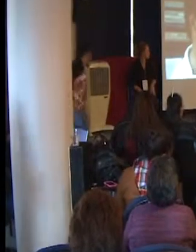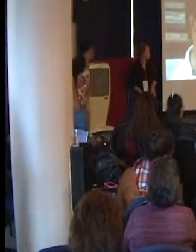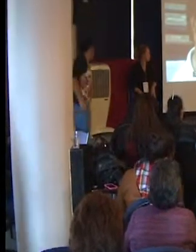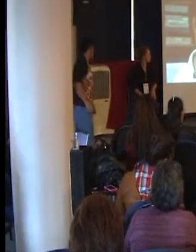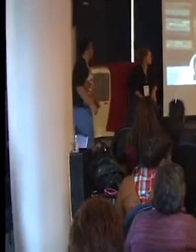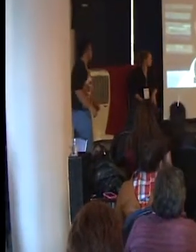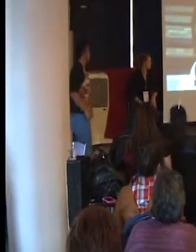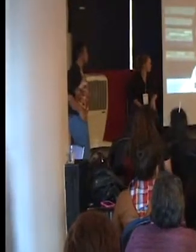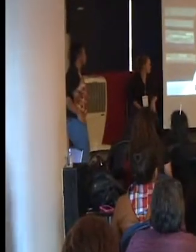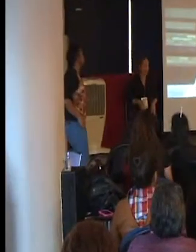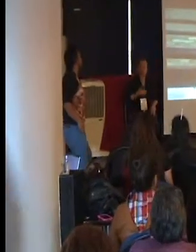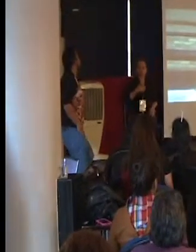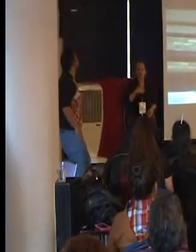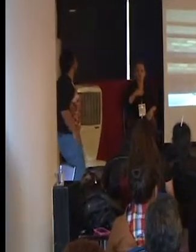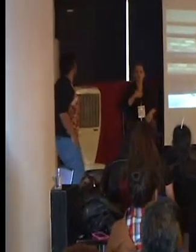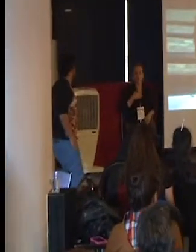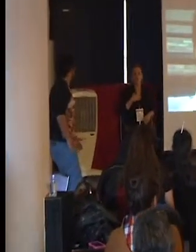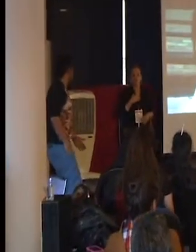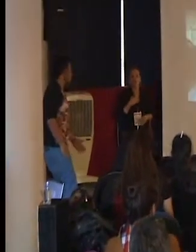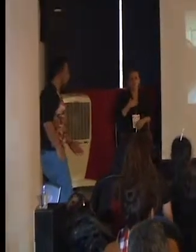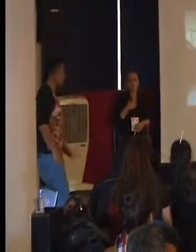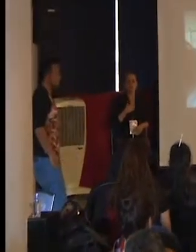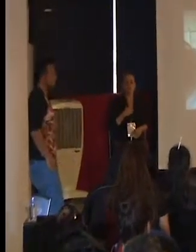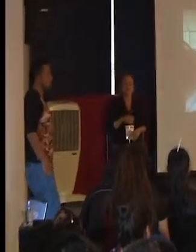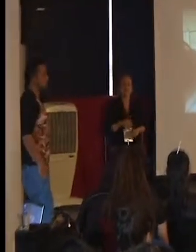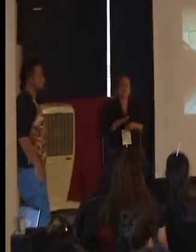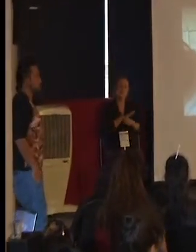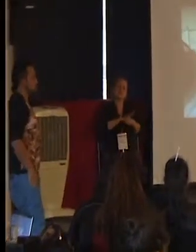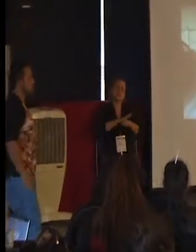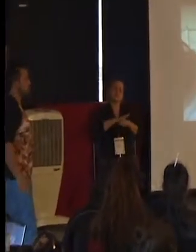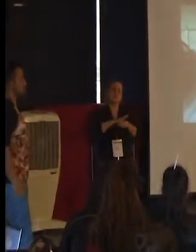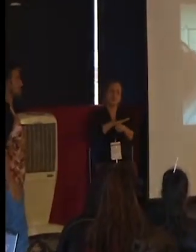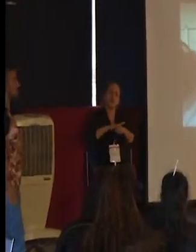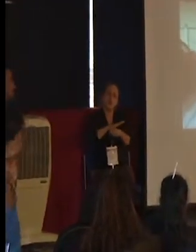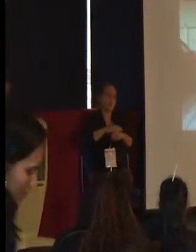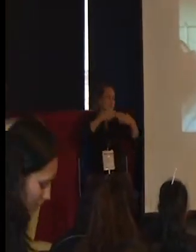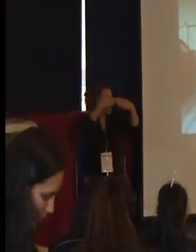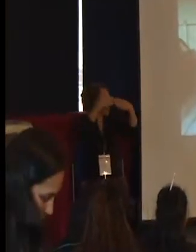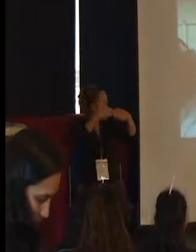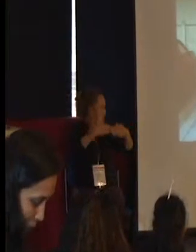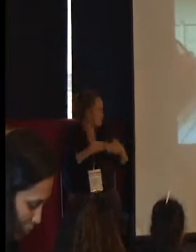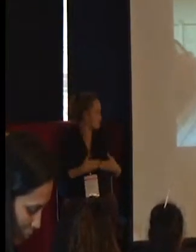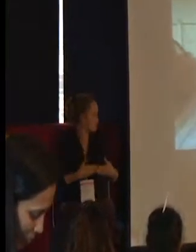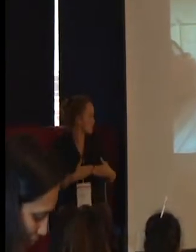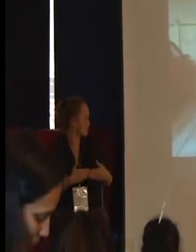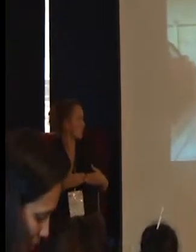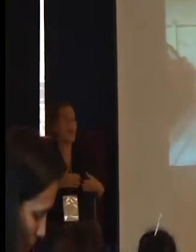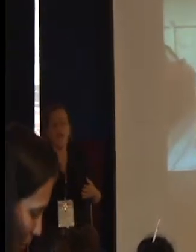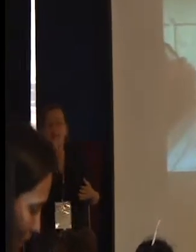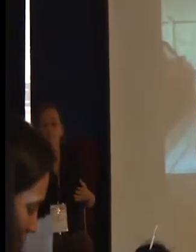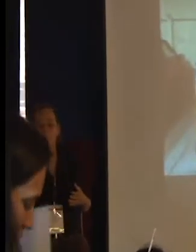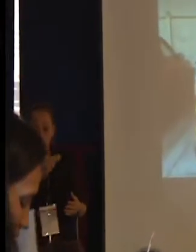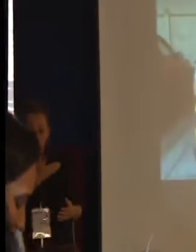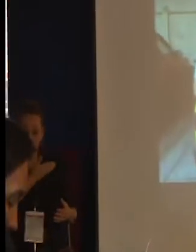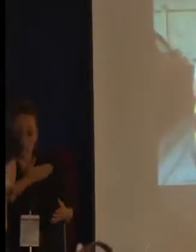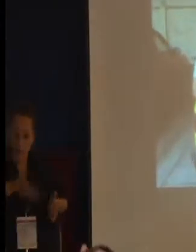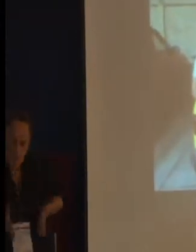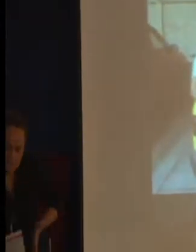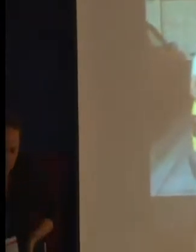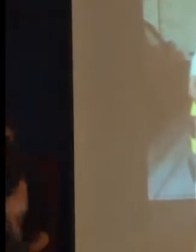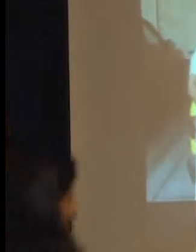¿qué parece? Se va, que tuvieron el parto